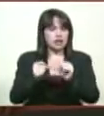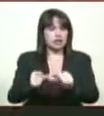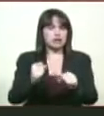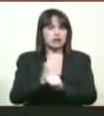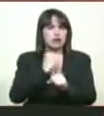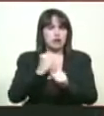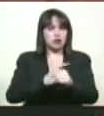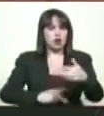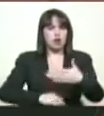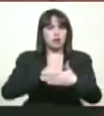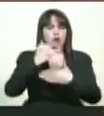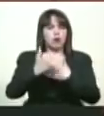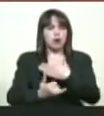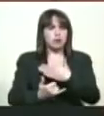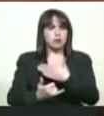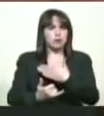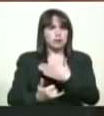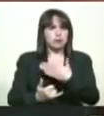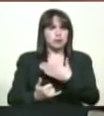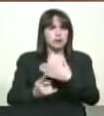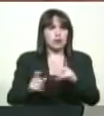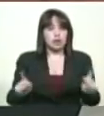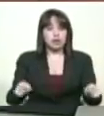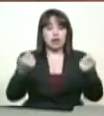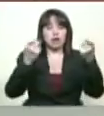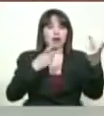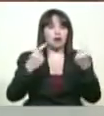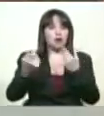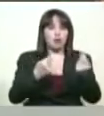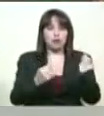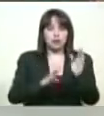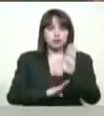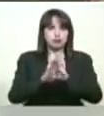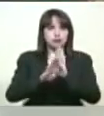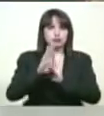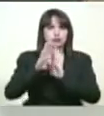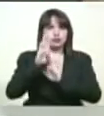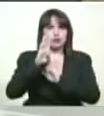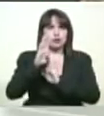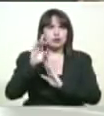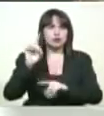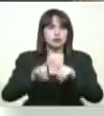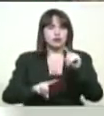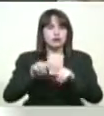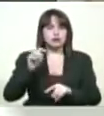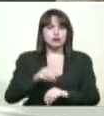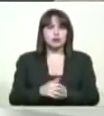de recuperación económica de crecimiento económico